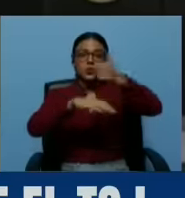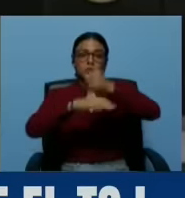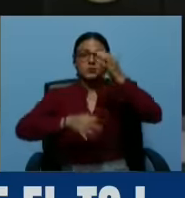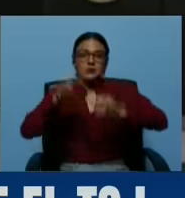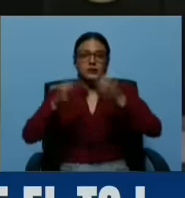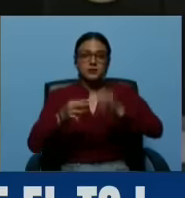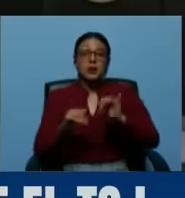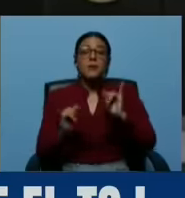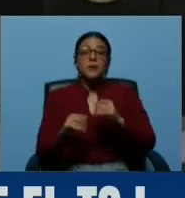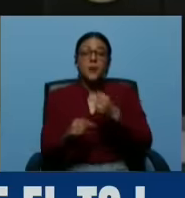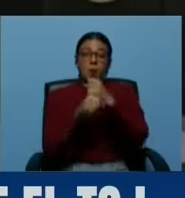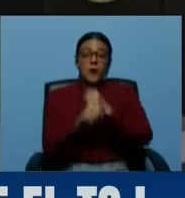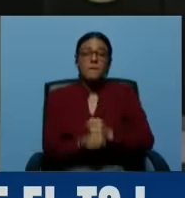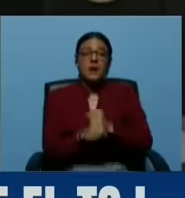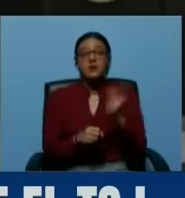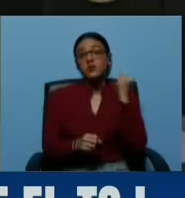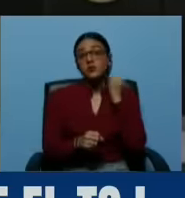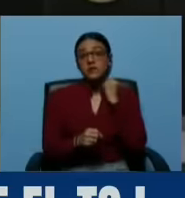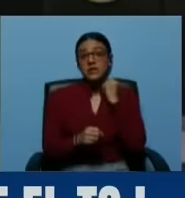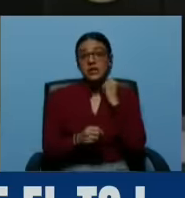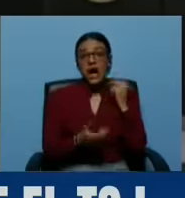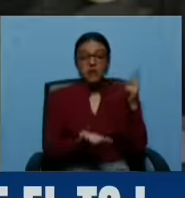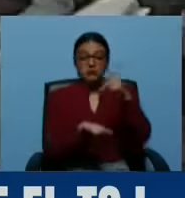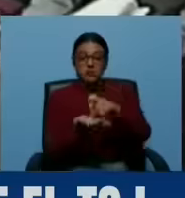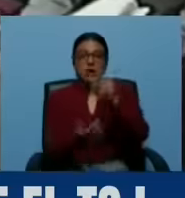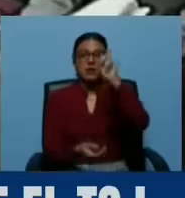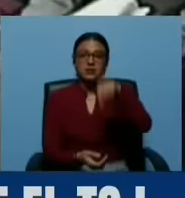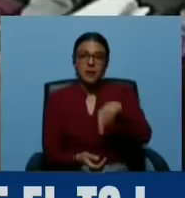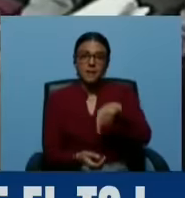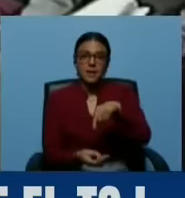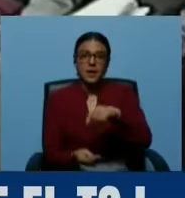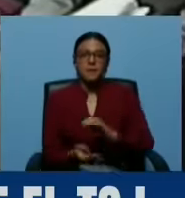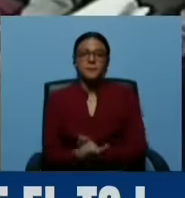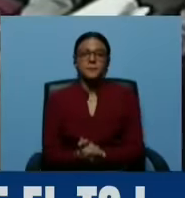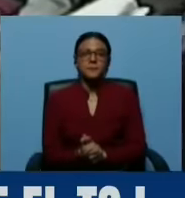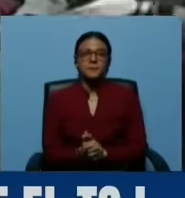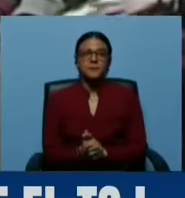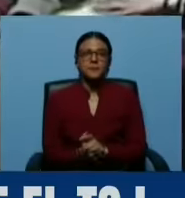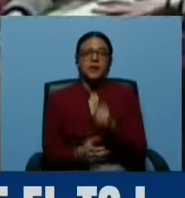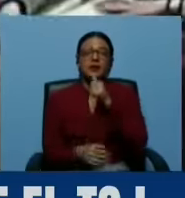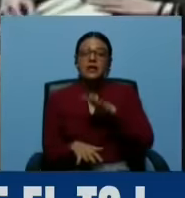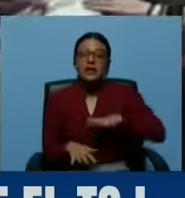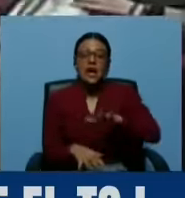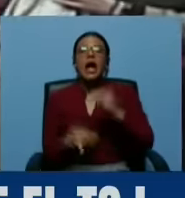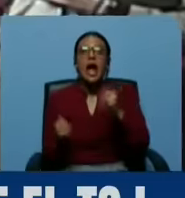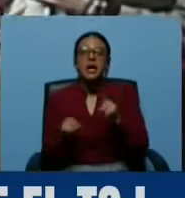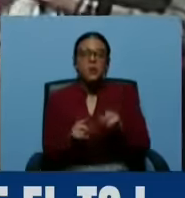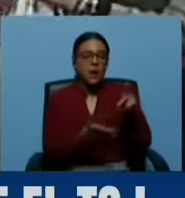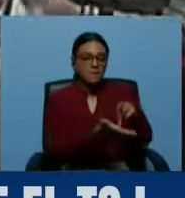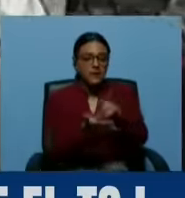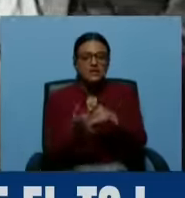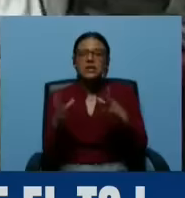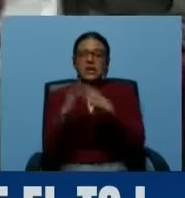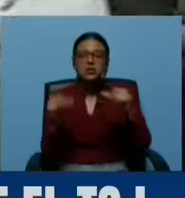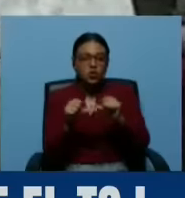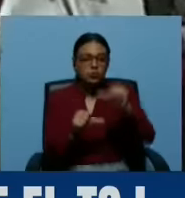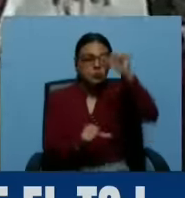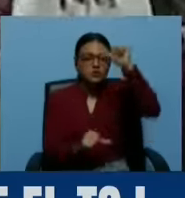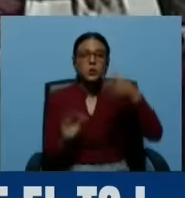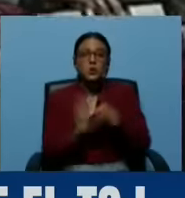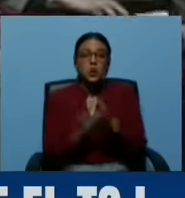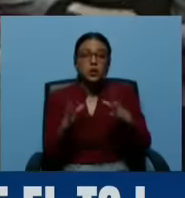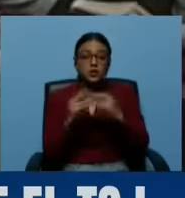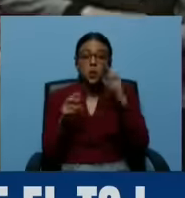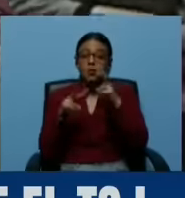fiscal general de la República, el doctor Tarek William Saad, quien ha estado presente en el desarrollo de todas las audiencias, y por